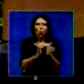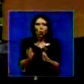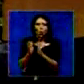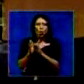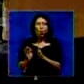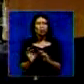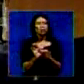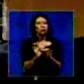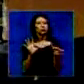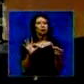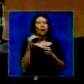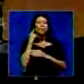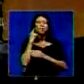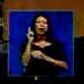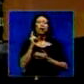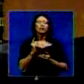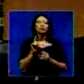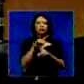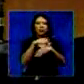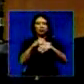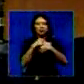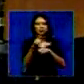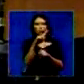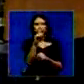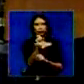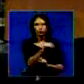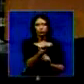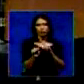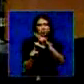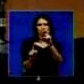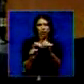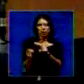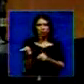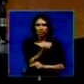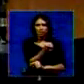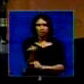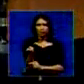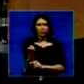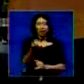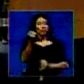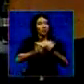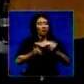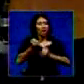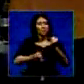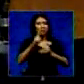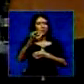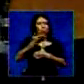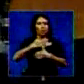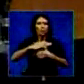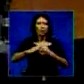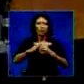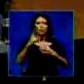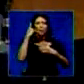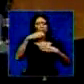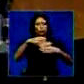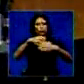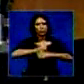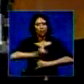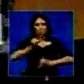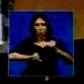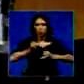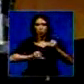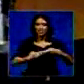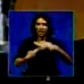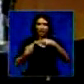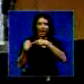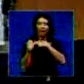azar, para plantearse preguntas entre ellos. Finalmente, tendremos un segmento de conclusiones a cargo de